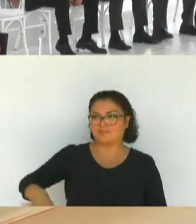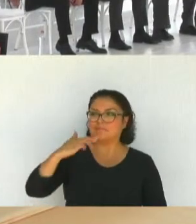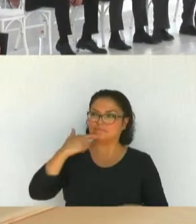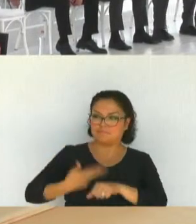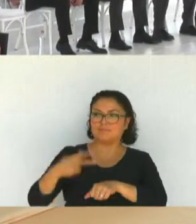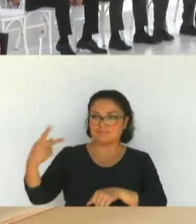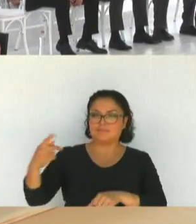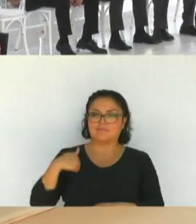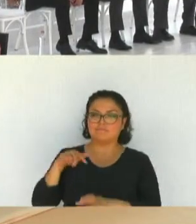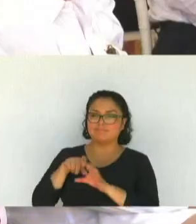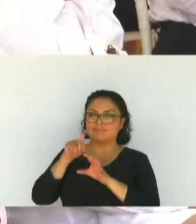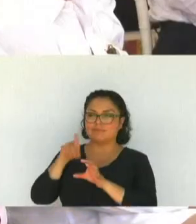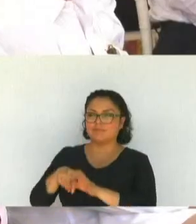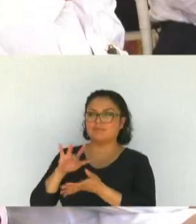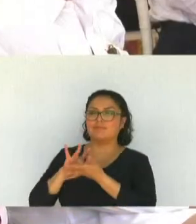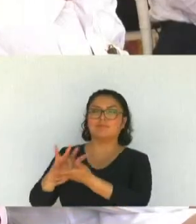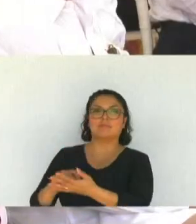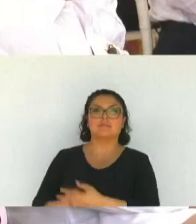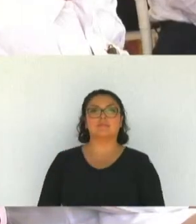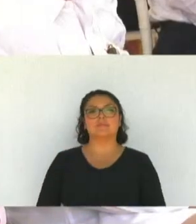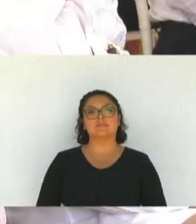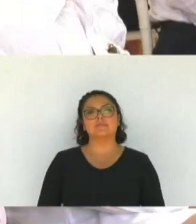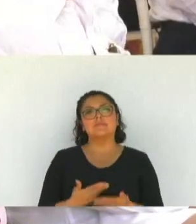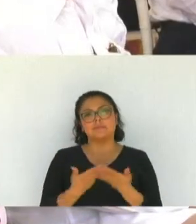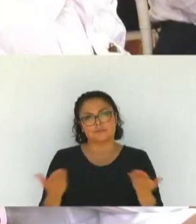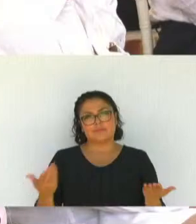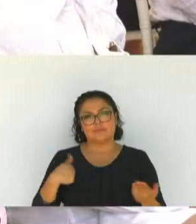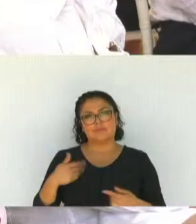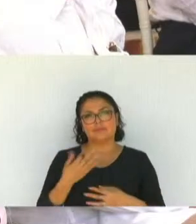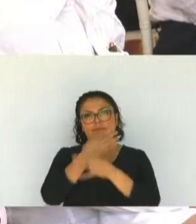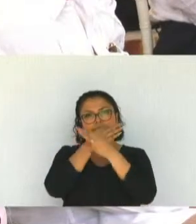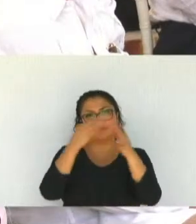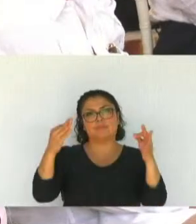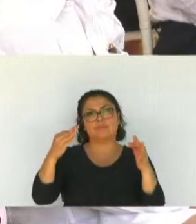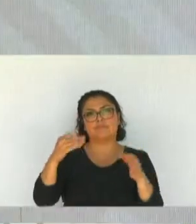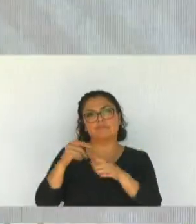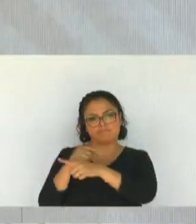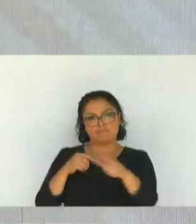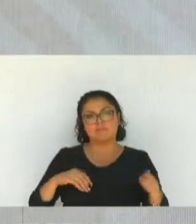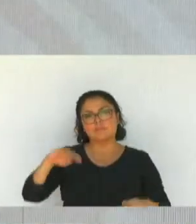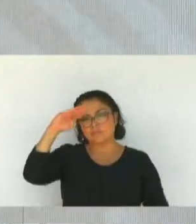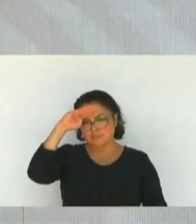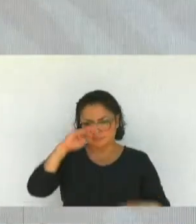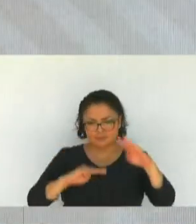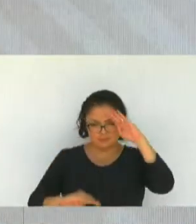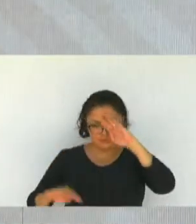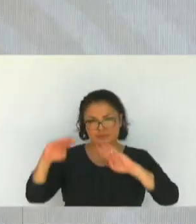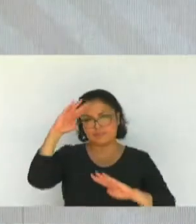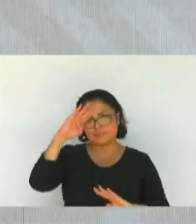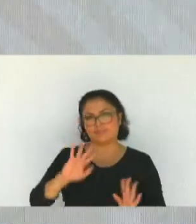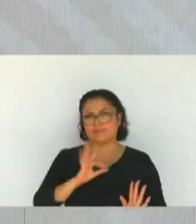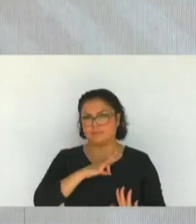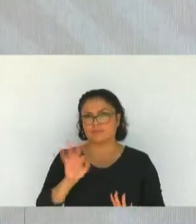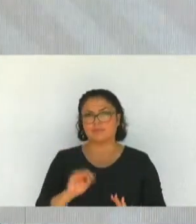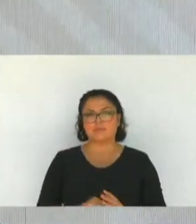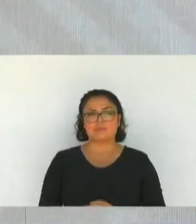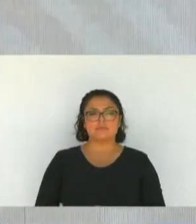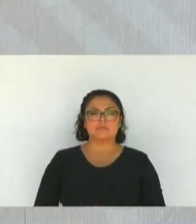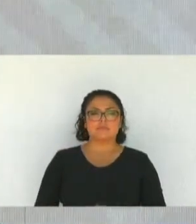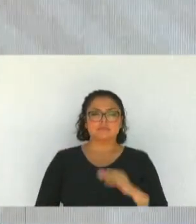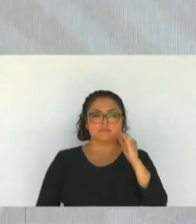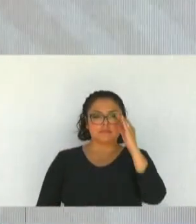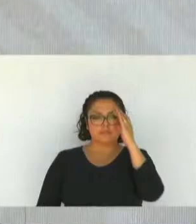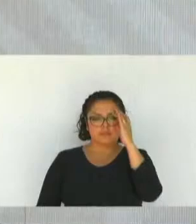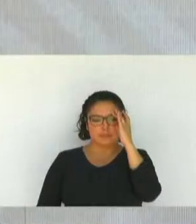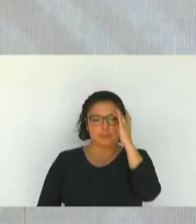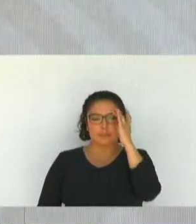Déjenme invitarlos a hacer una reflexión que hemos estado trabajando ya desde hace bastante tiempo y que tiene mucho que ver con